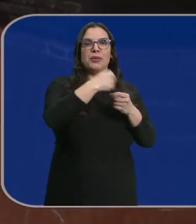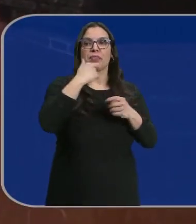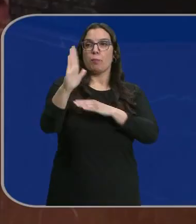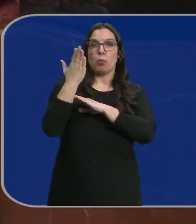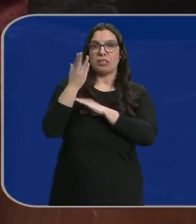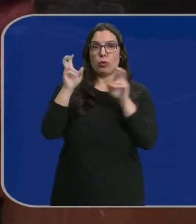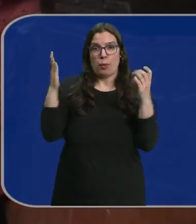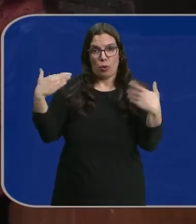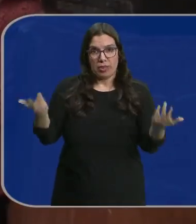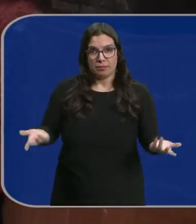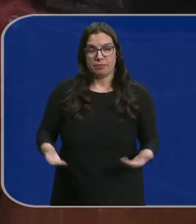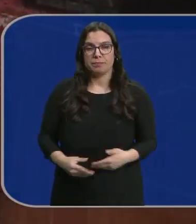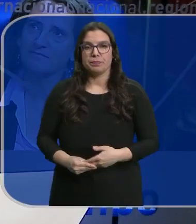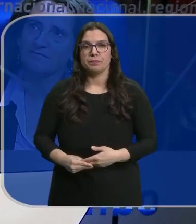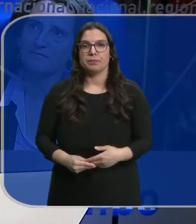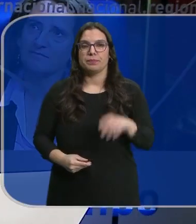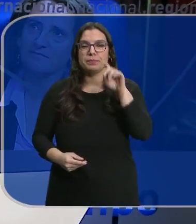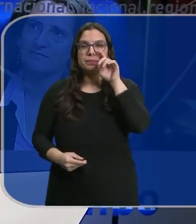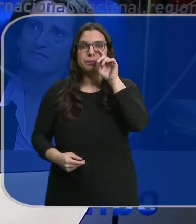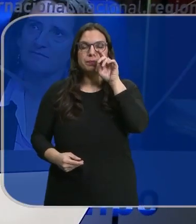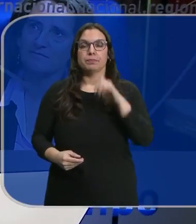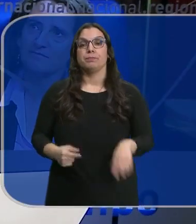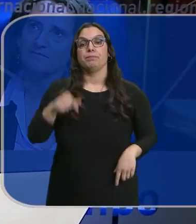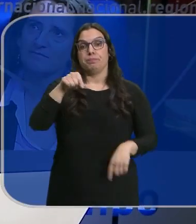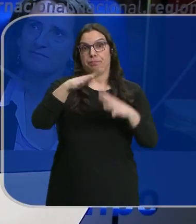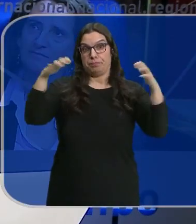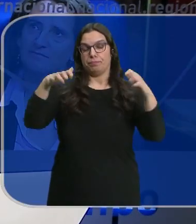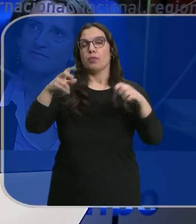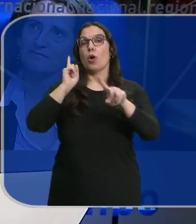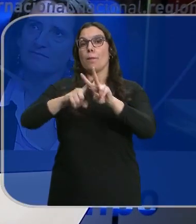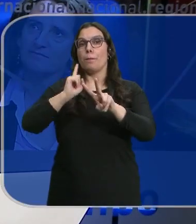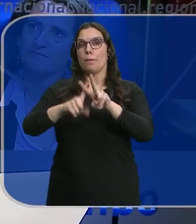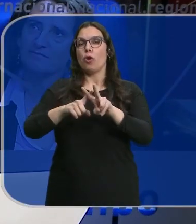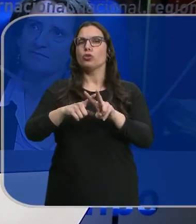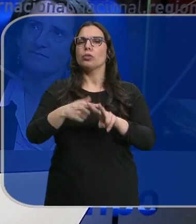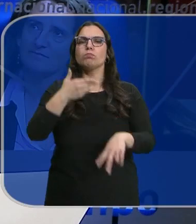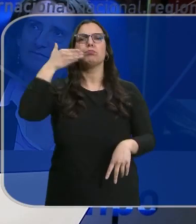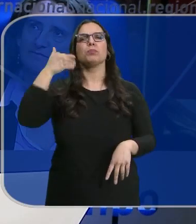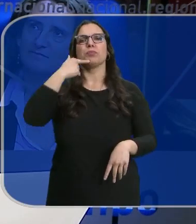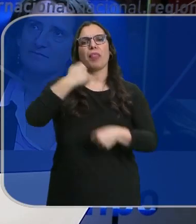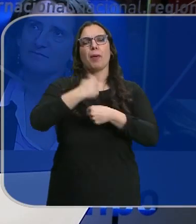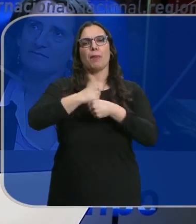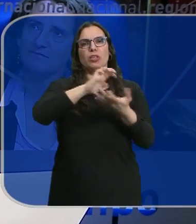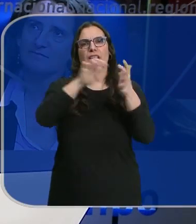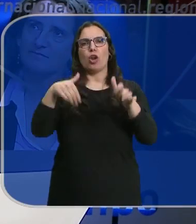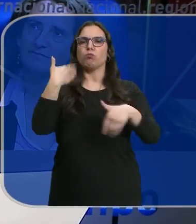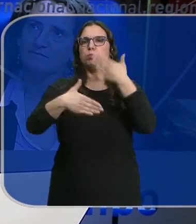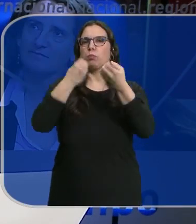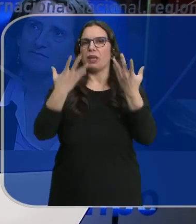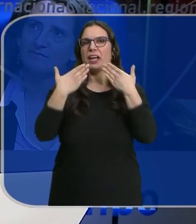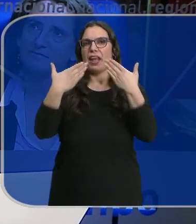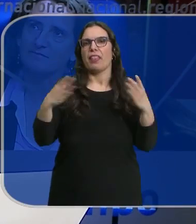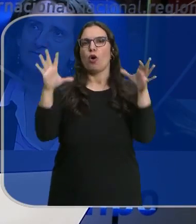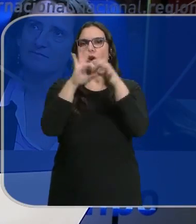ninguna propuesta nueva de igualdad. En esa sesión, Vox ha presumido de la marcha del empleo en Castilla y León con el gobierno de coalición con el